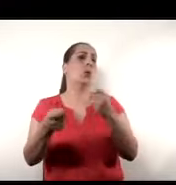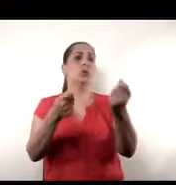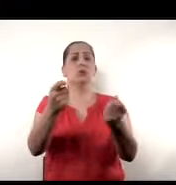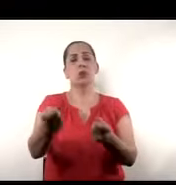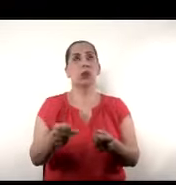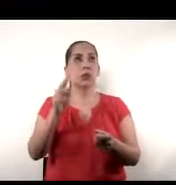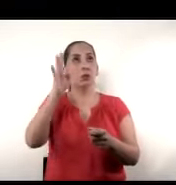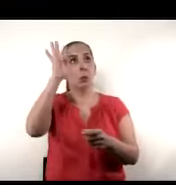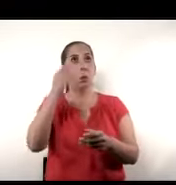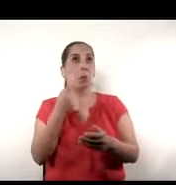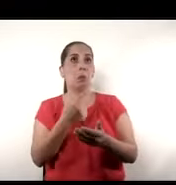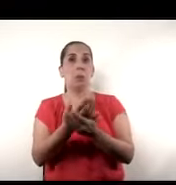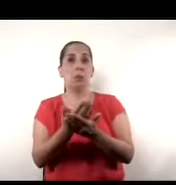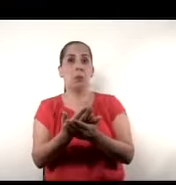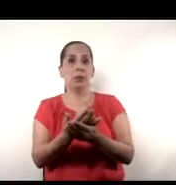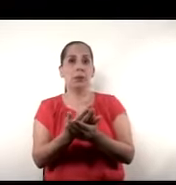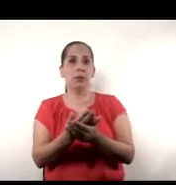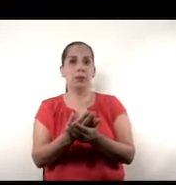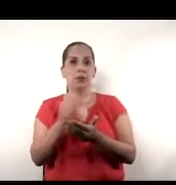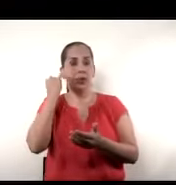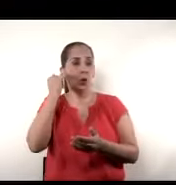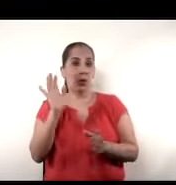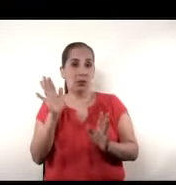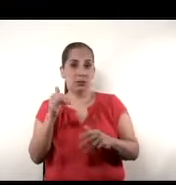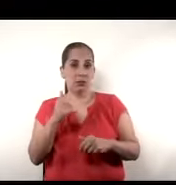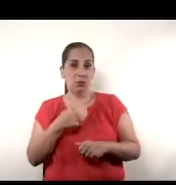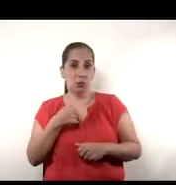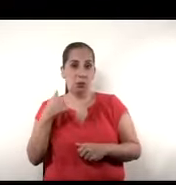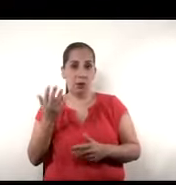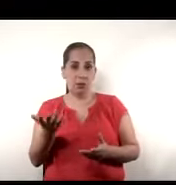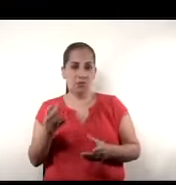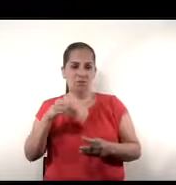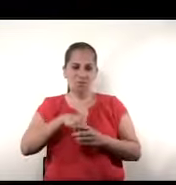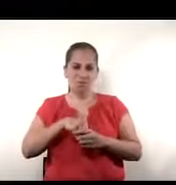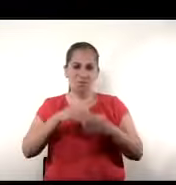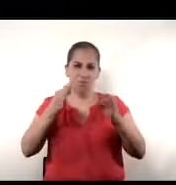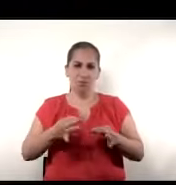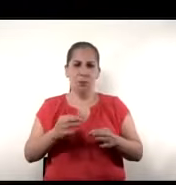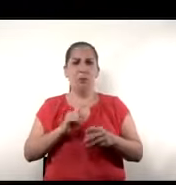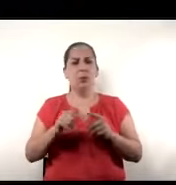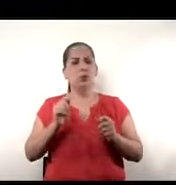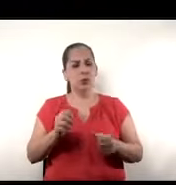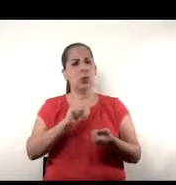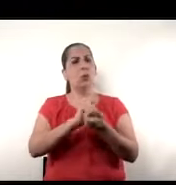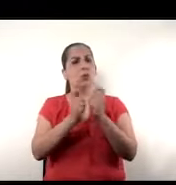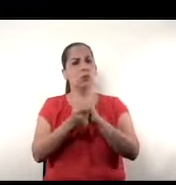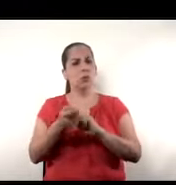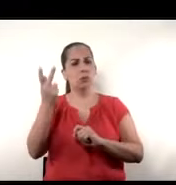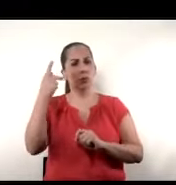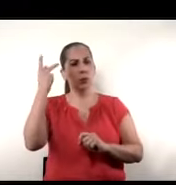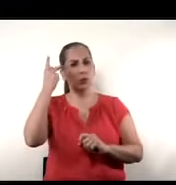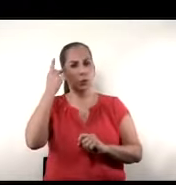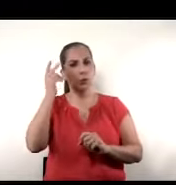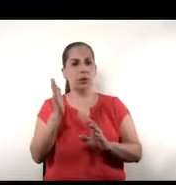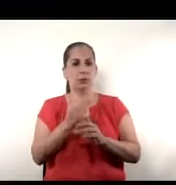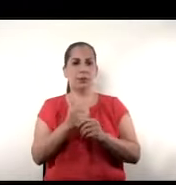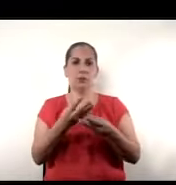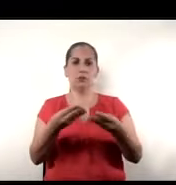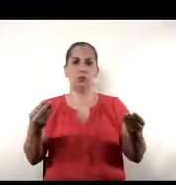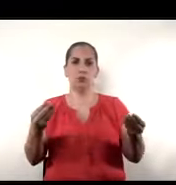ideológicas, sin contenido y sí con políticas públicas diseñadas para resolver el